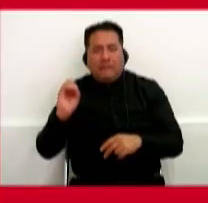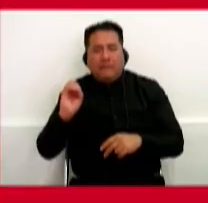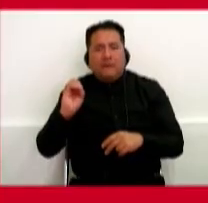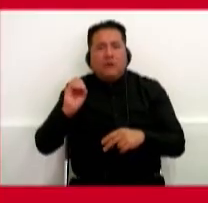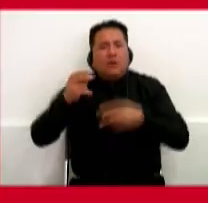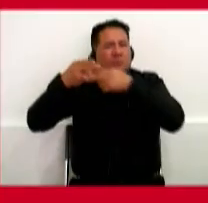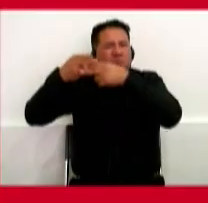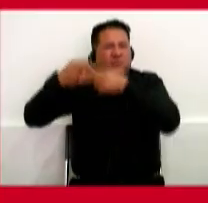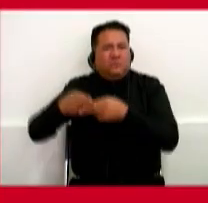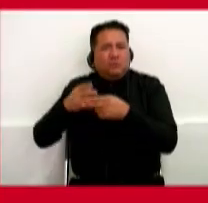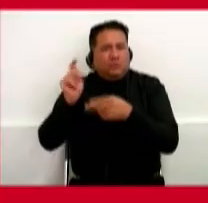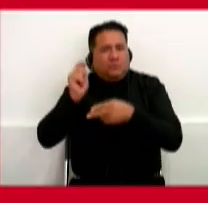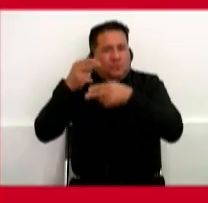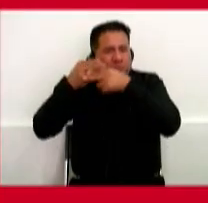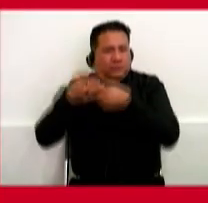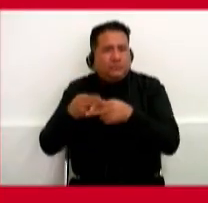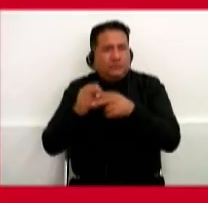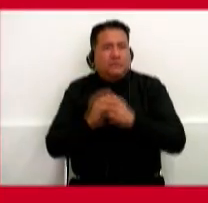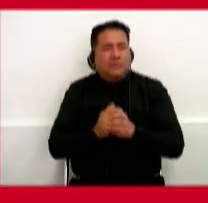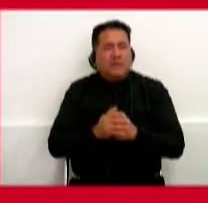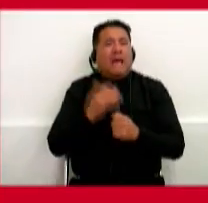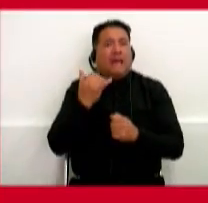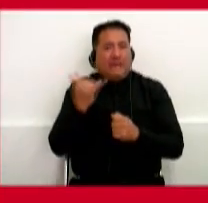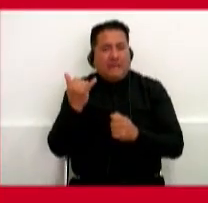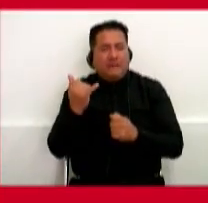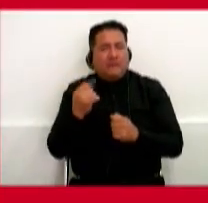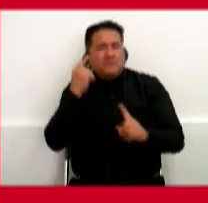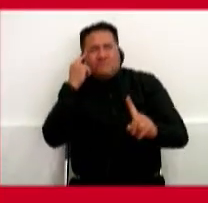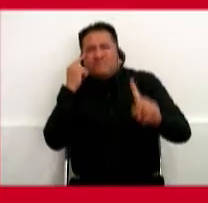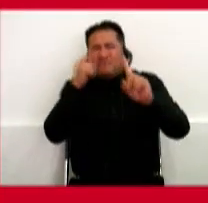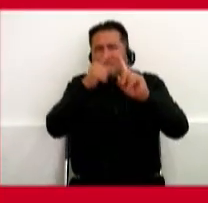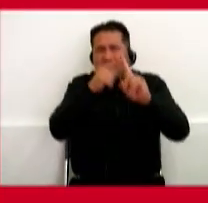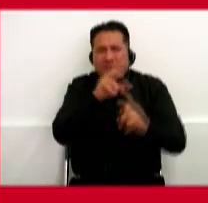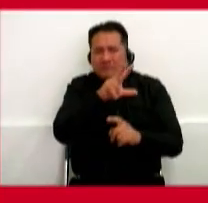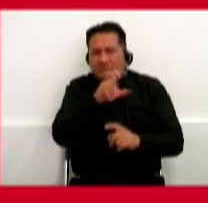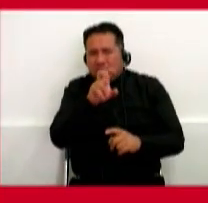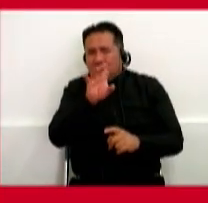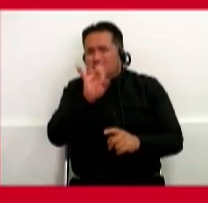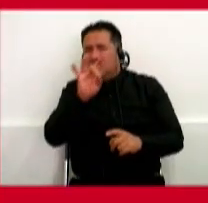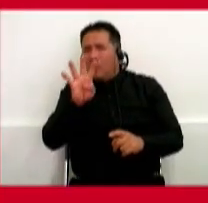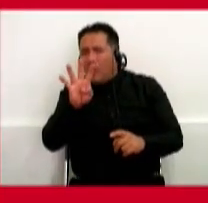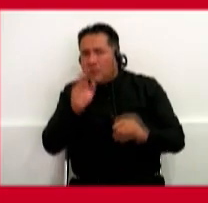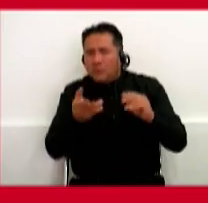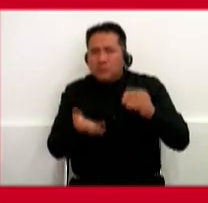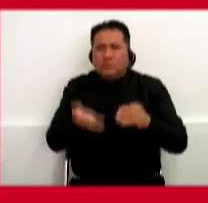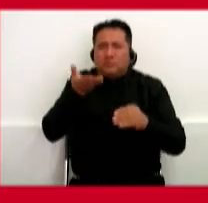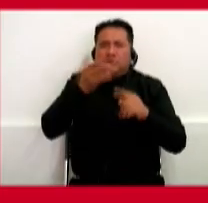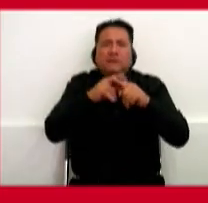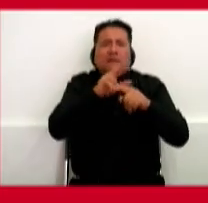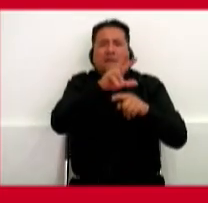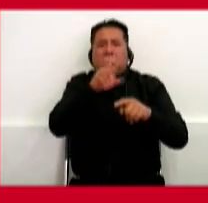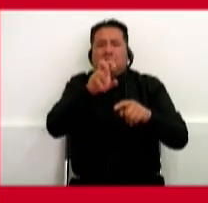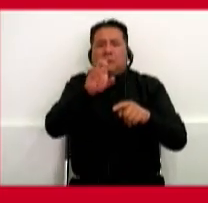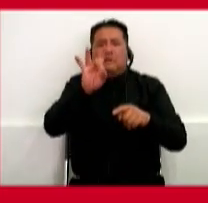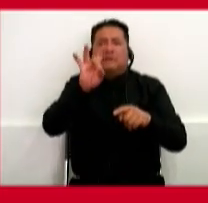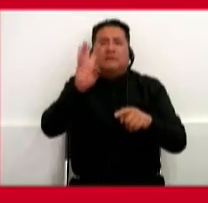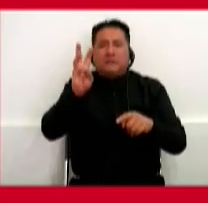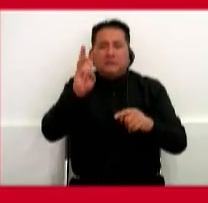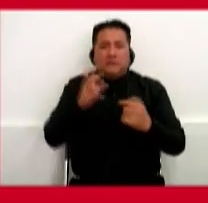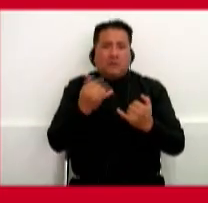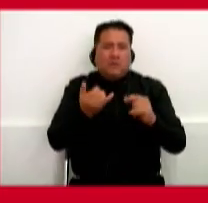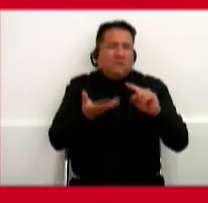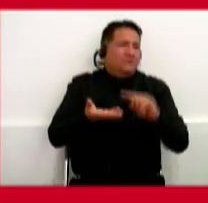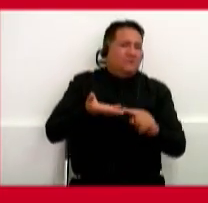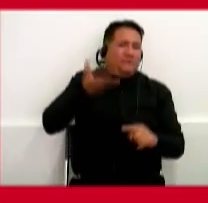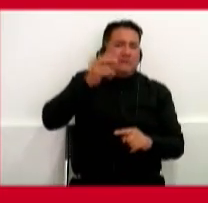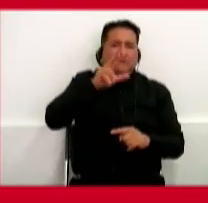poco a poco para poder llegar a 384, 386 y ahora en estos momentos a 390 y retarnos